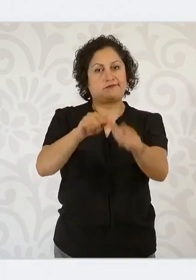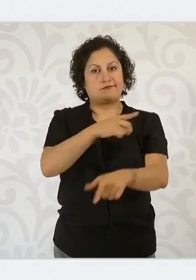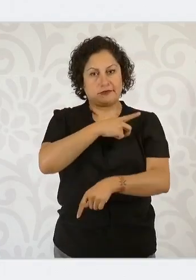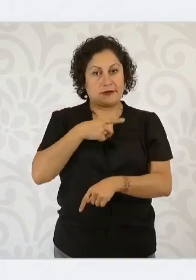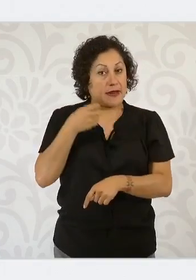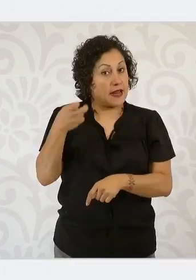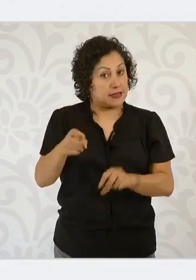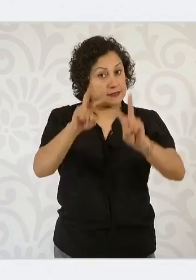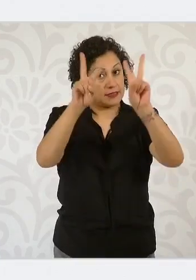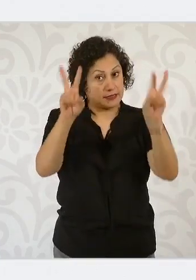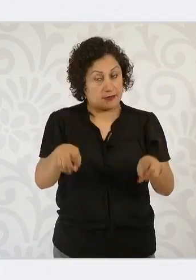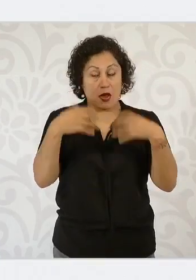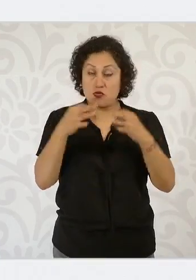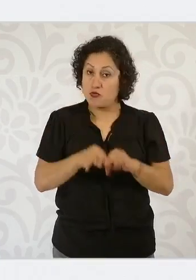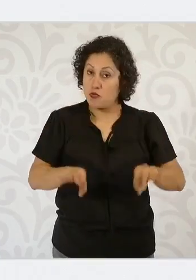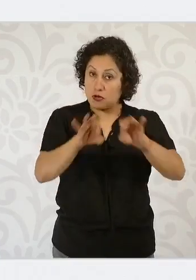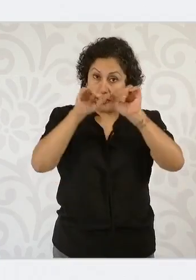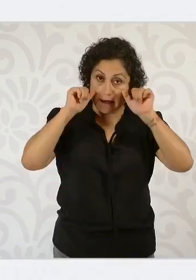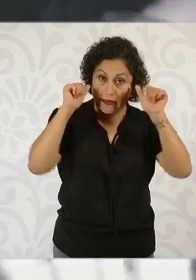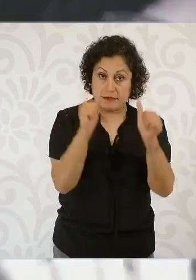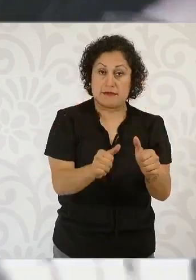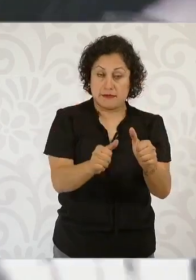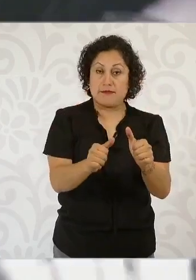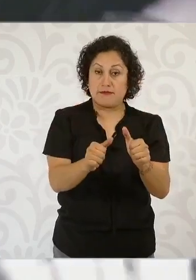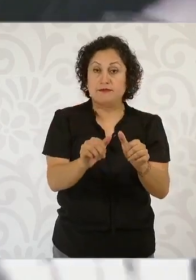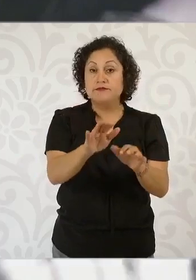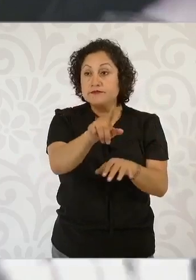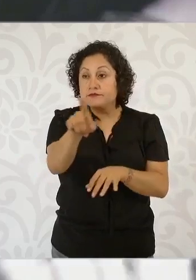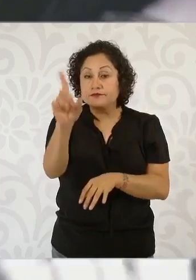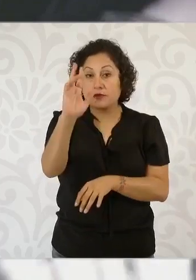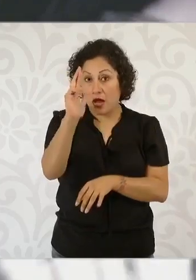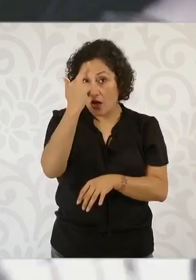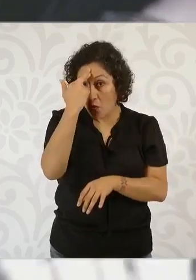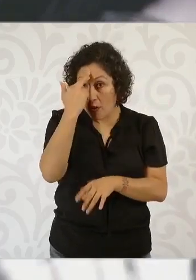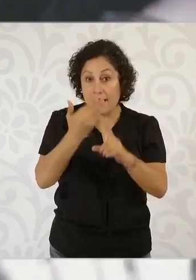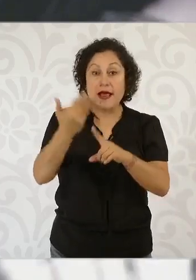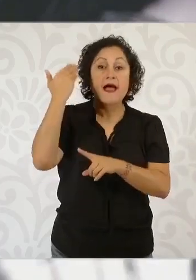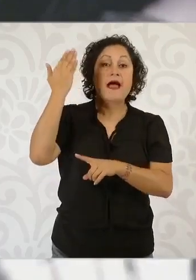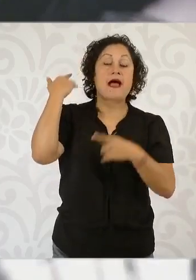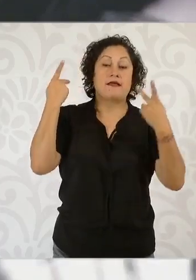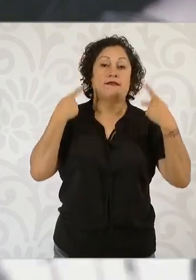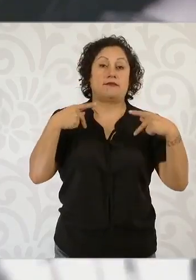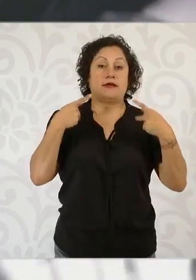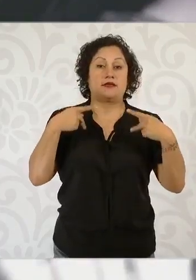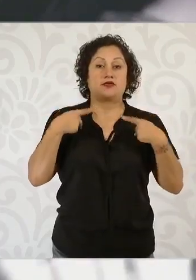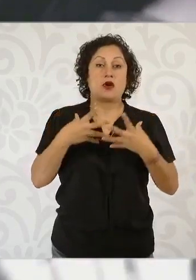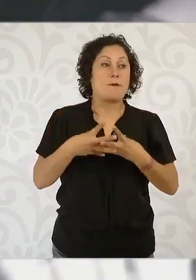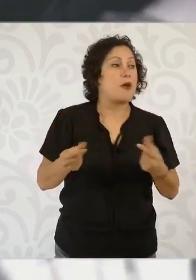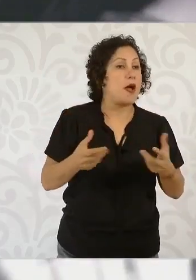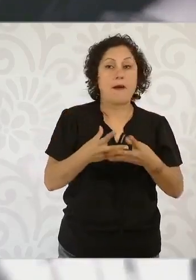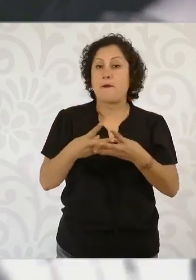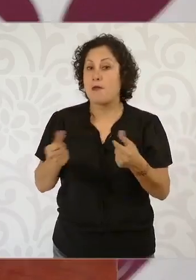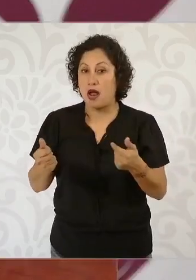muy importante. Recuerden que muchas personas que se consideraban desaparecidas en el sexenio anterior,